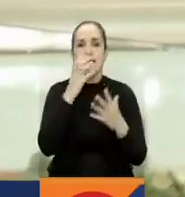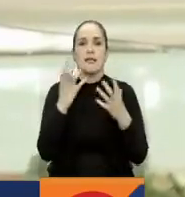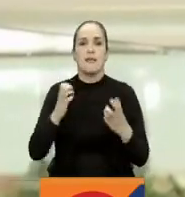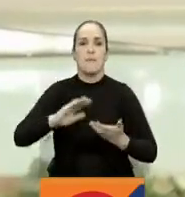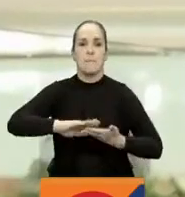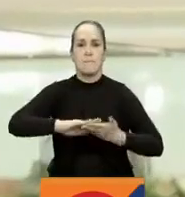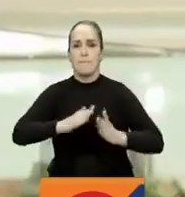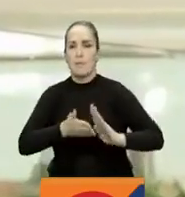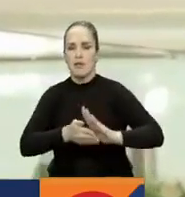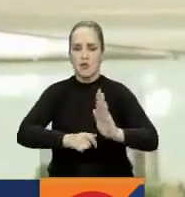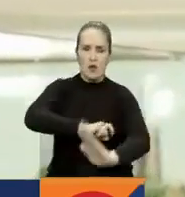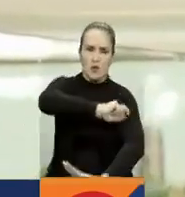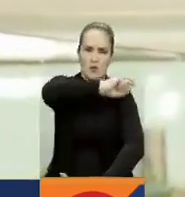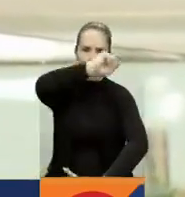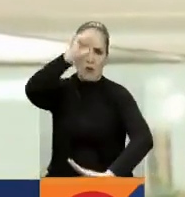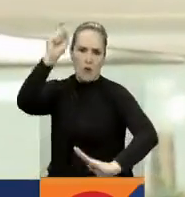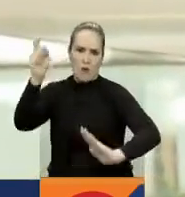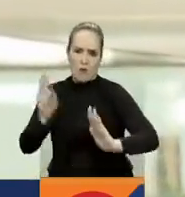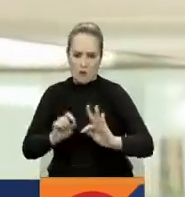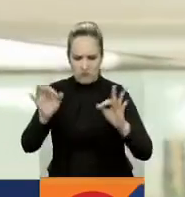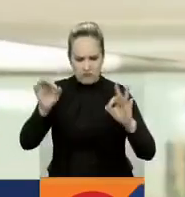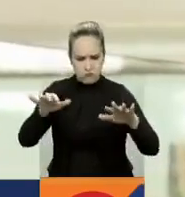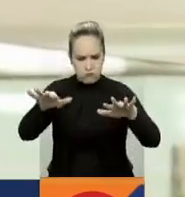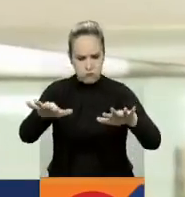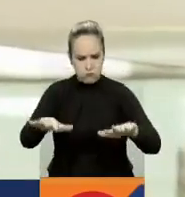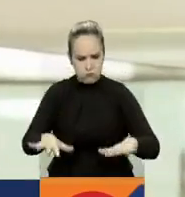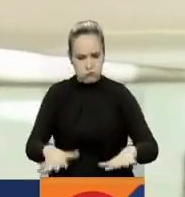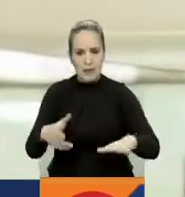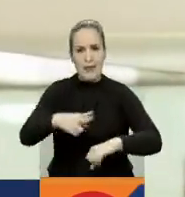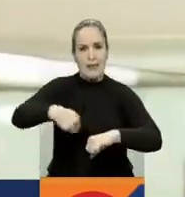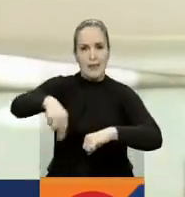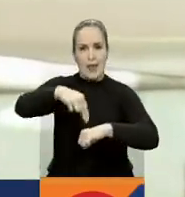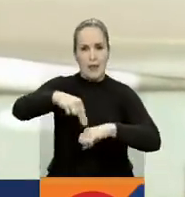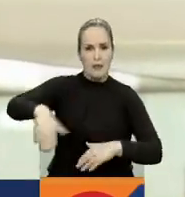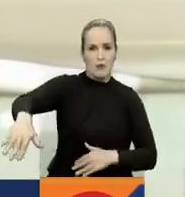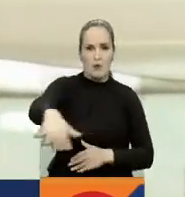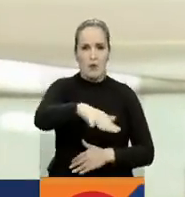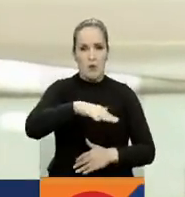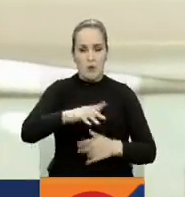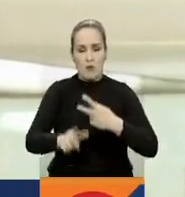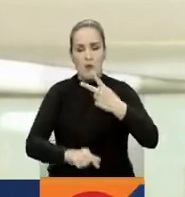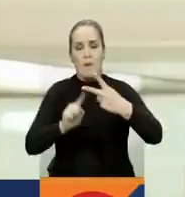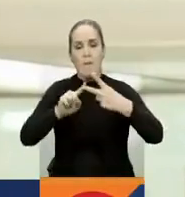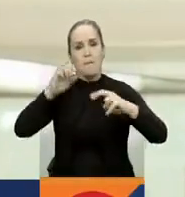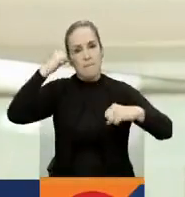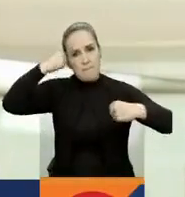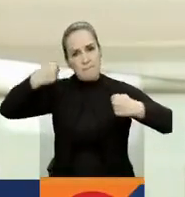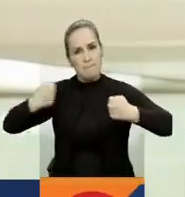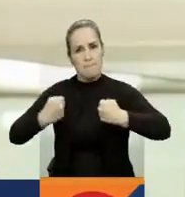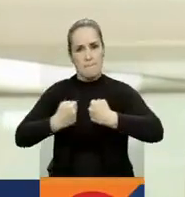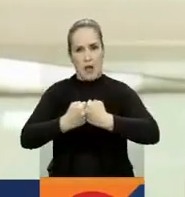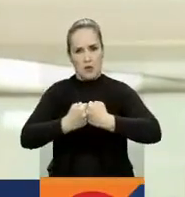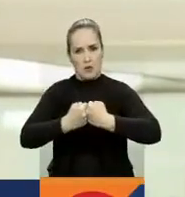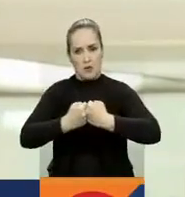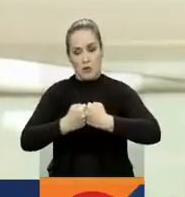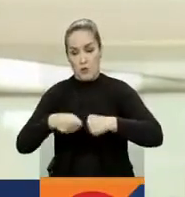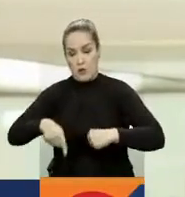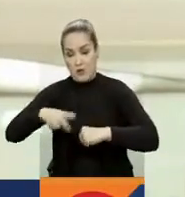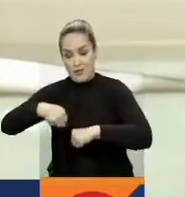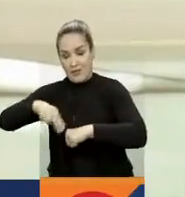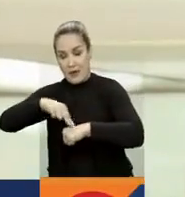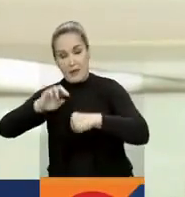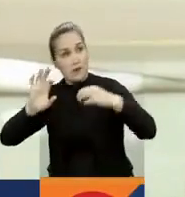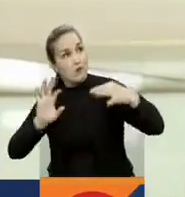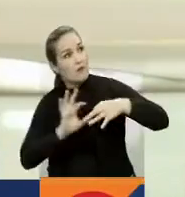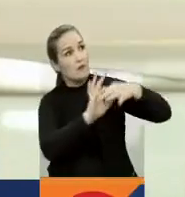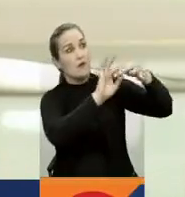total, integral en el departamento de Nariño, y un pacto territorial con el gobierno nacional para